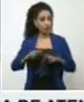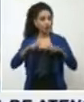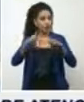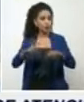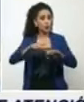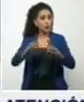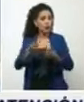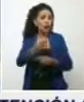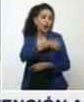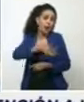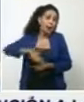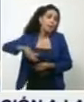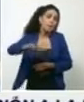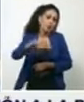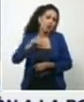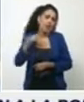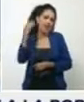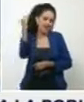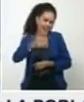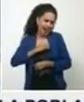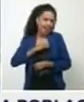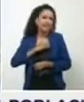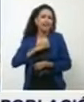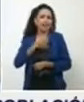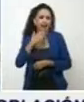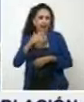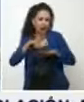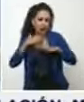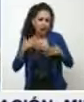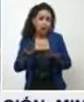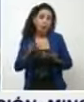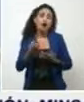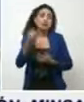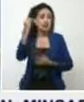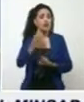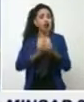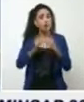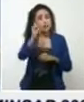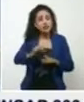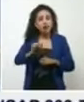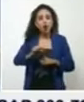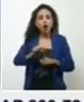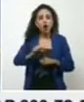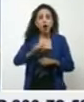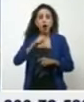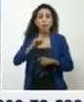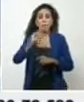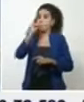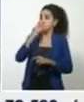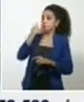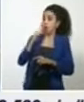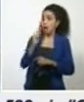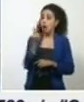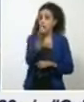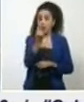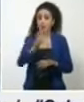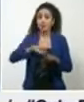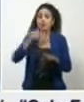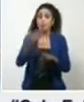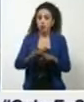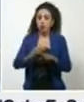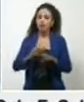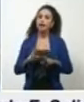una cultura ya importante y sabe que hay personas que se les repite la prueba, que a veces vuelve a dar positiva y se vuelve a